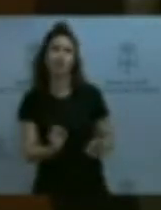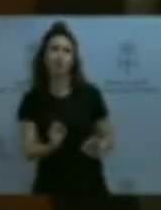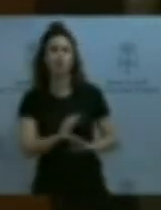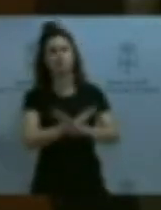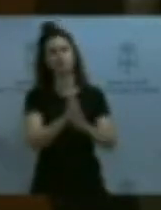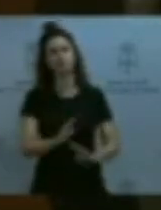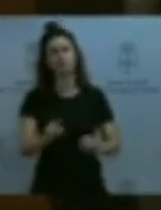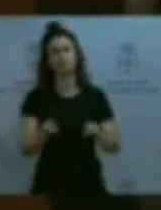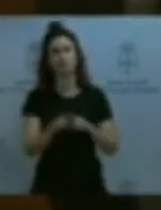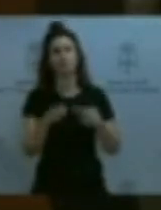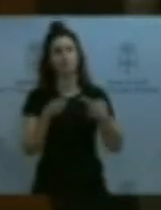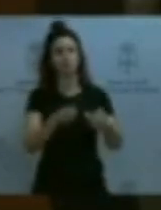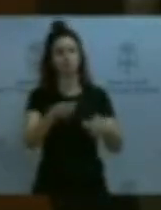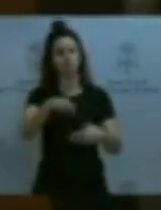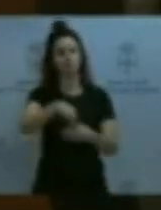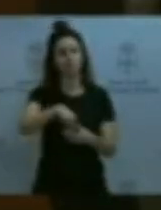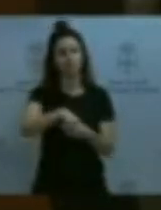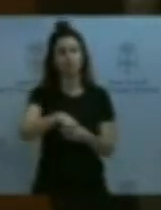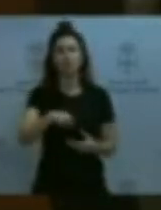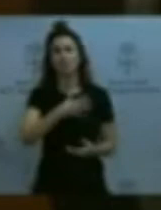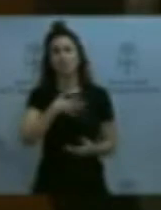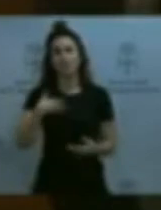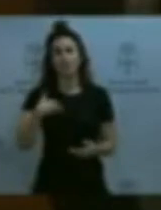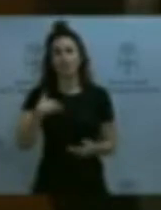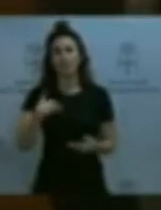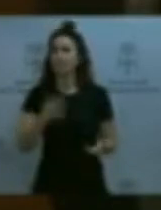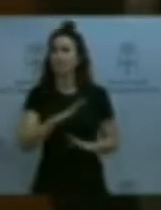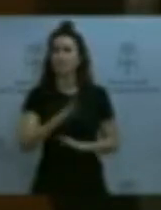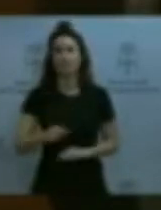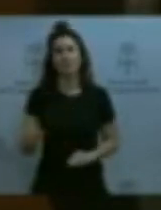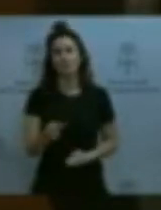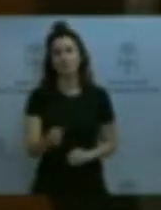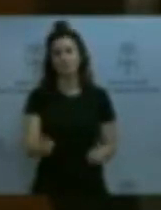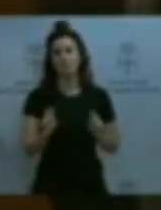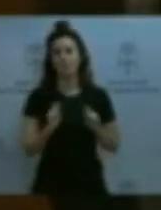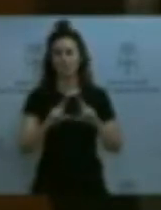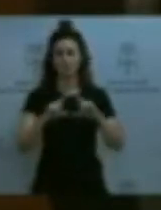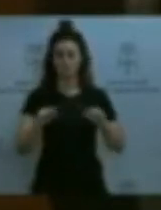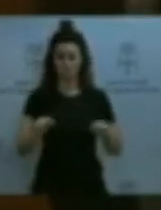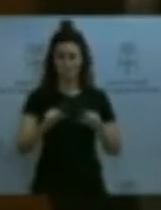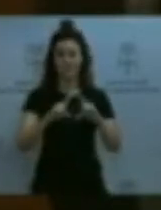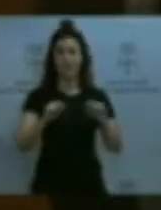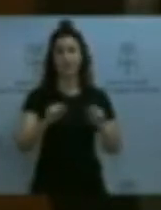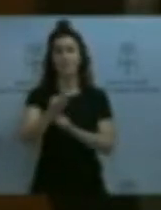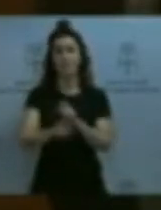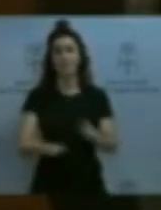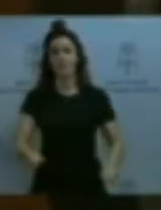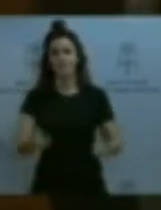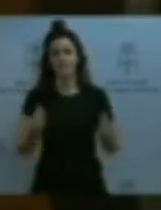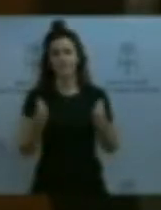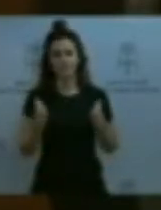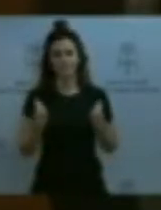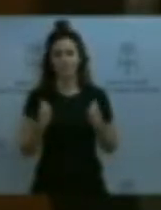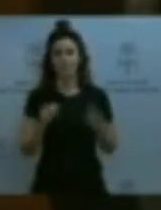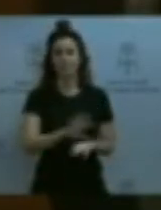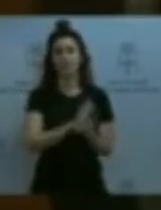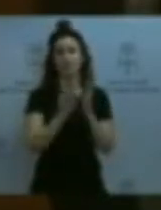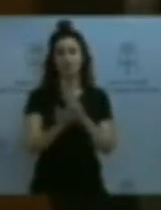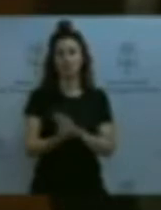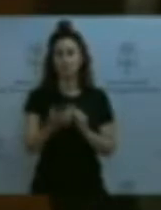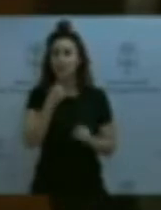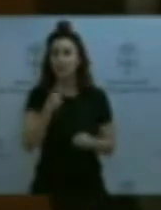terminan perjudicando a asturias ya los asturianos y van a convertirlos a todos en una víctima de esas discrepancias o